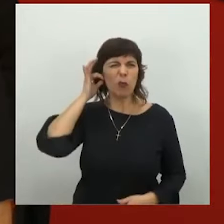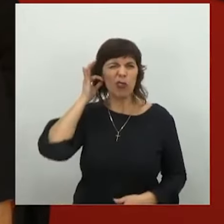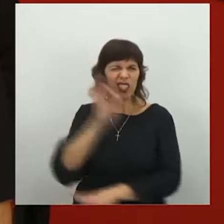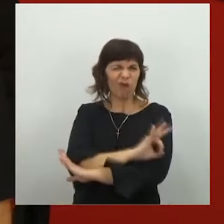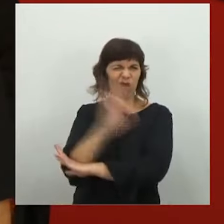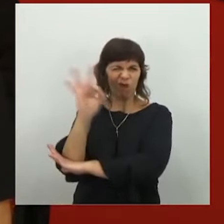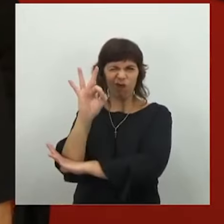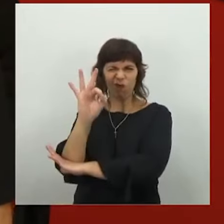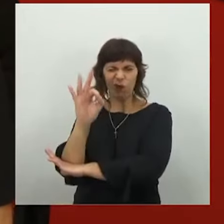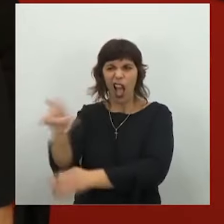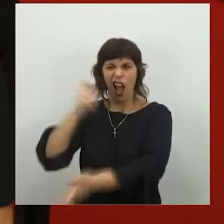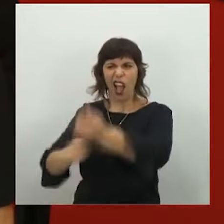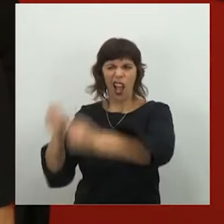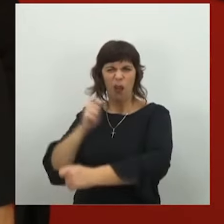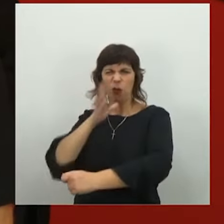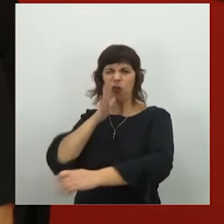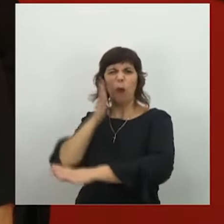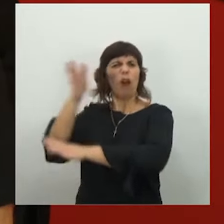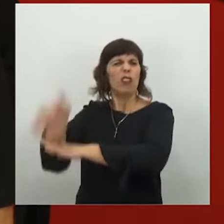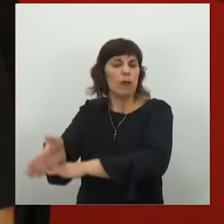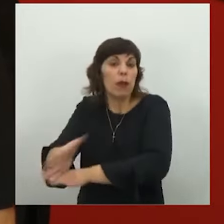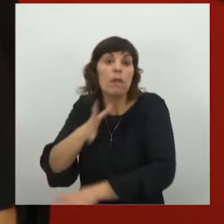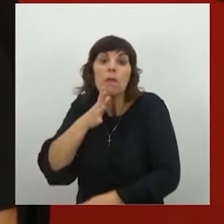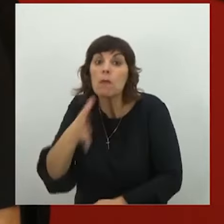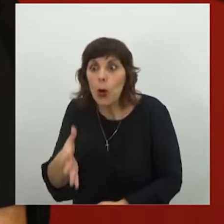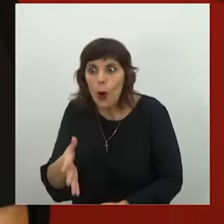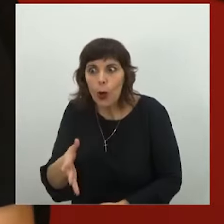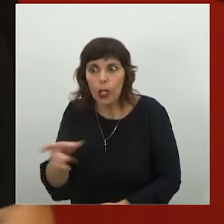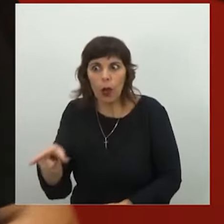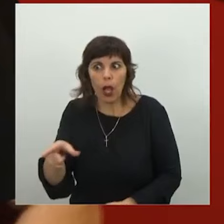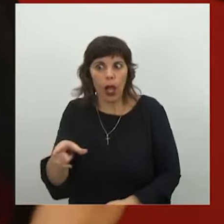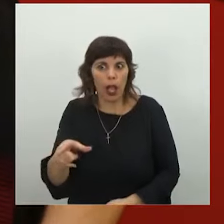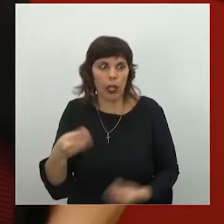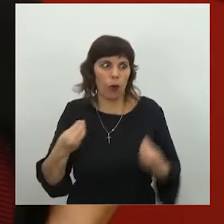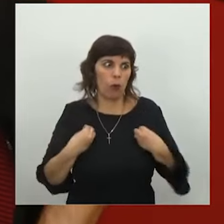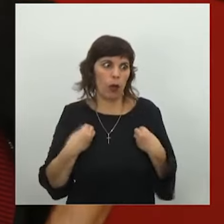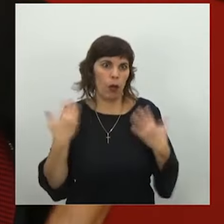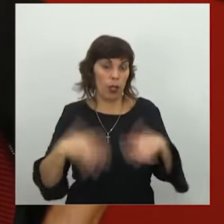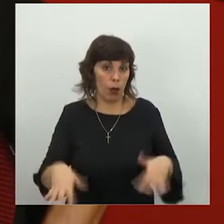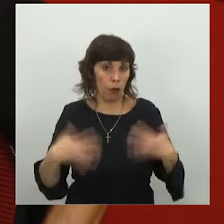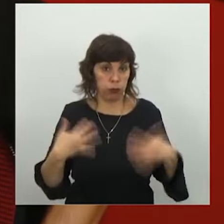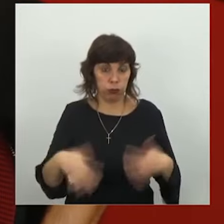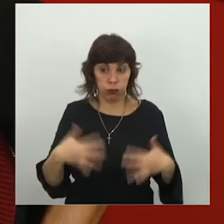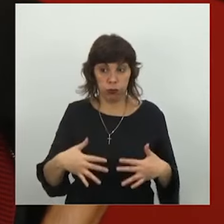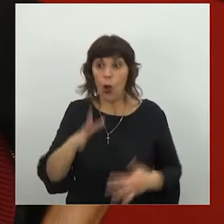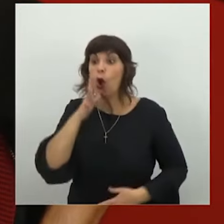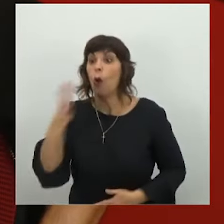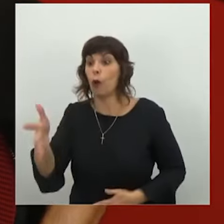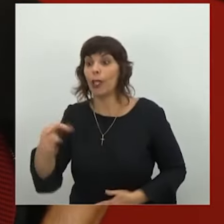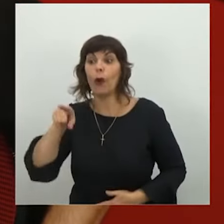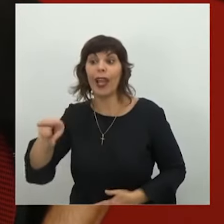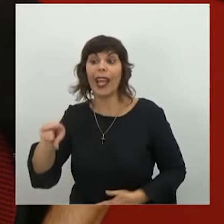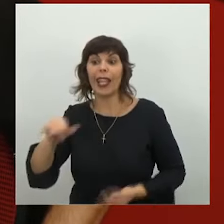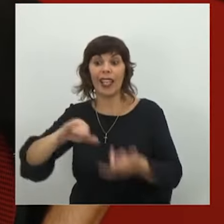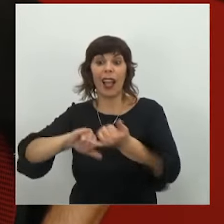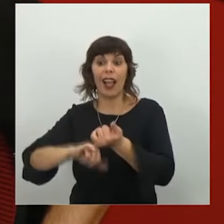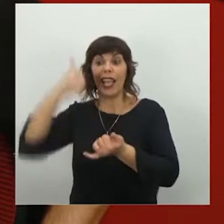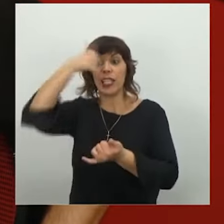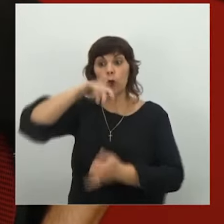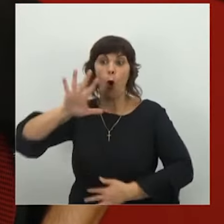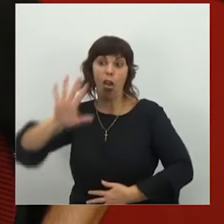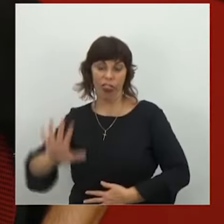tenido y el sexto que tenía ahora tampoco era suyo. Con que imagínate las miradas de las otras mujeres en el pozo por la mañana.